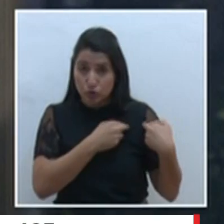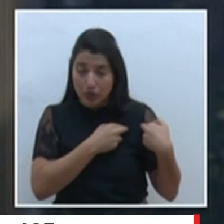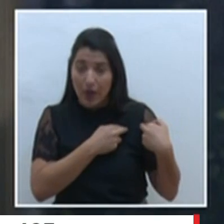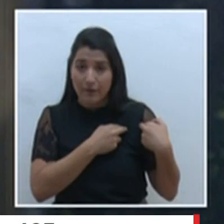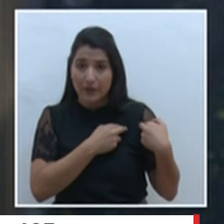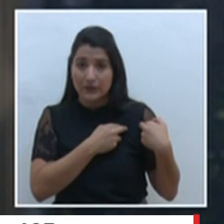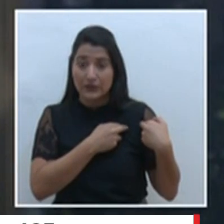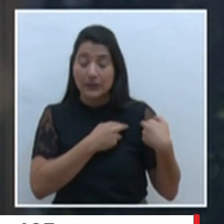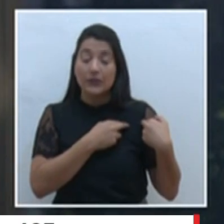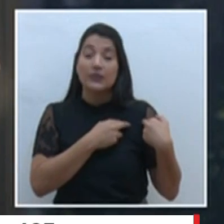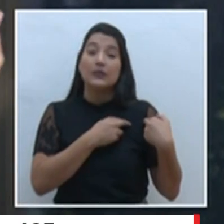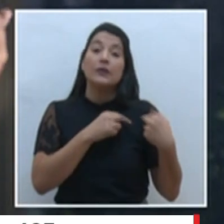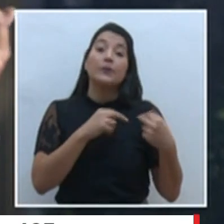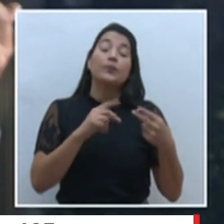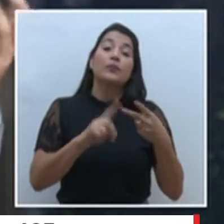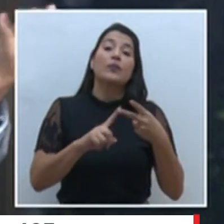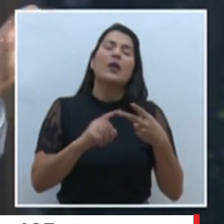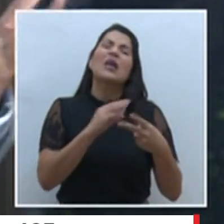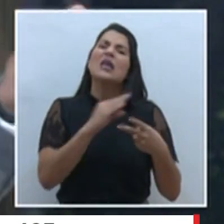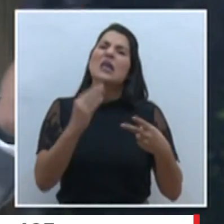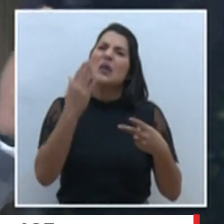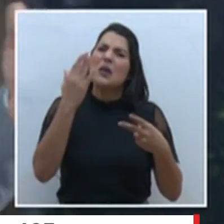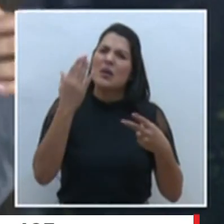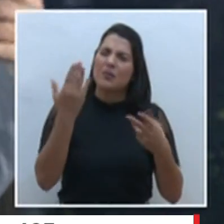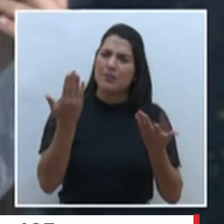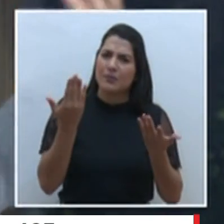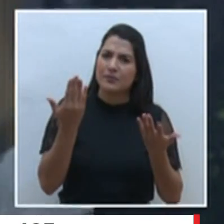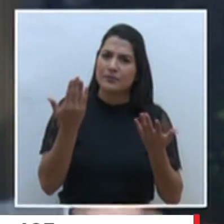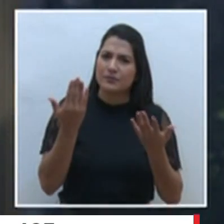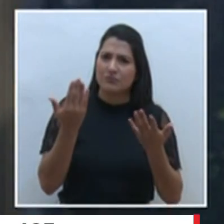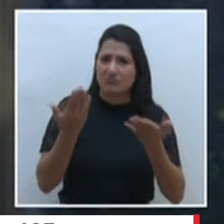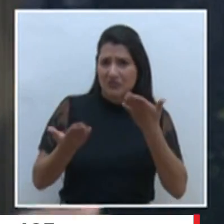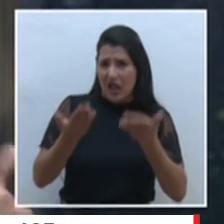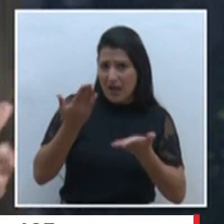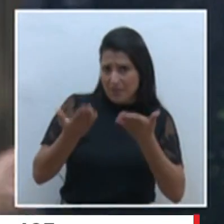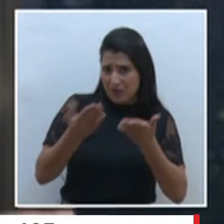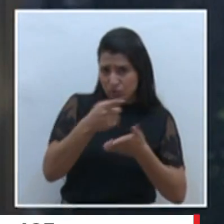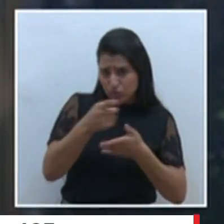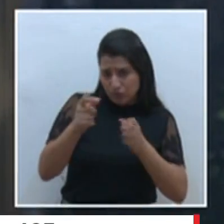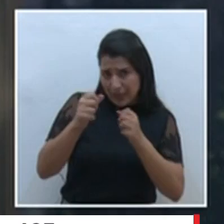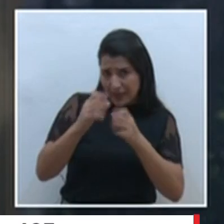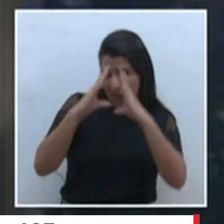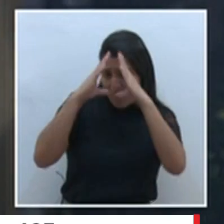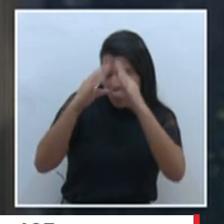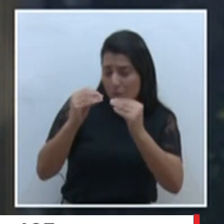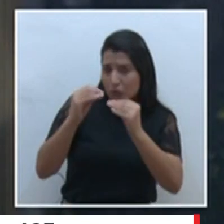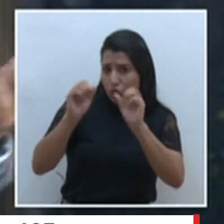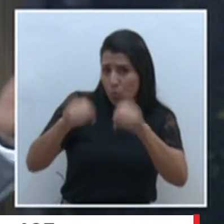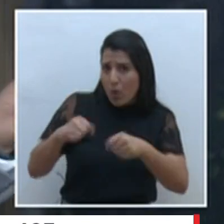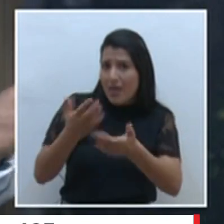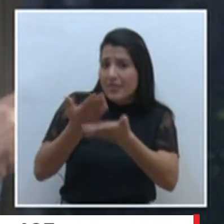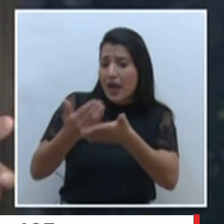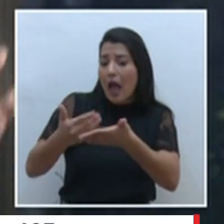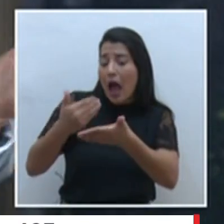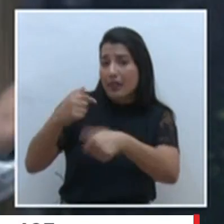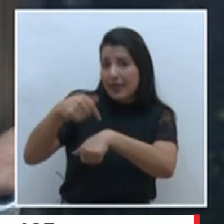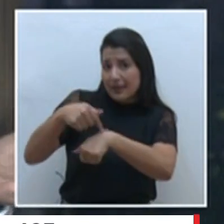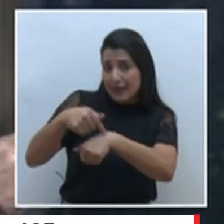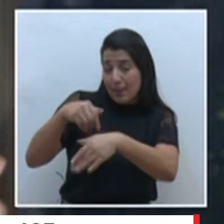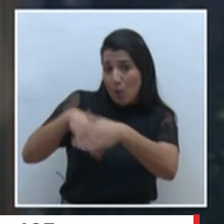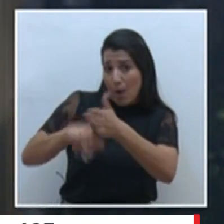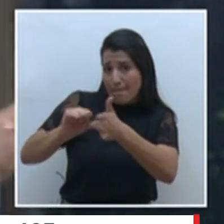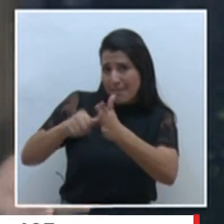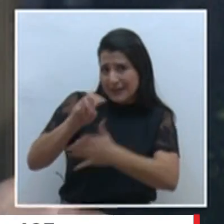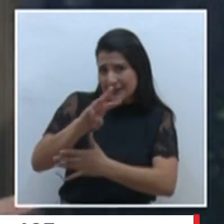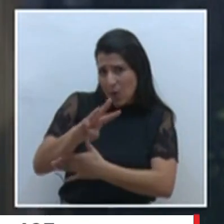si se demuestra o no. ¿Y por qué no publicar el dato, no sé, temprano en la web, o qué opciones están valorando ustedes para evitar esto,